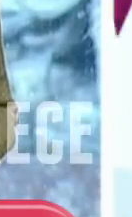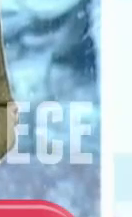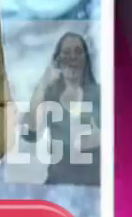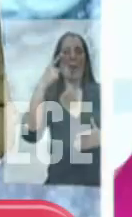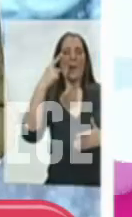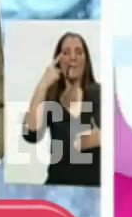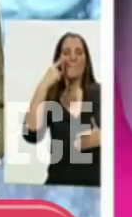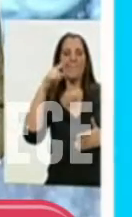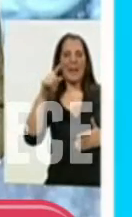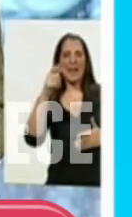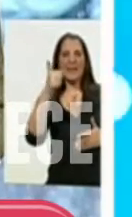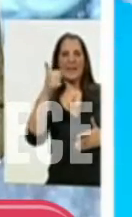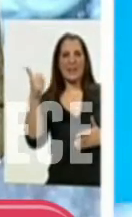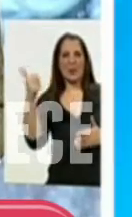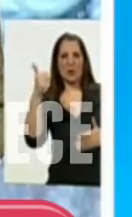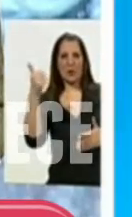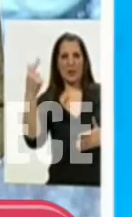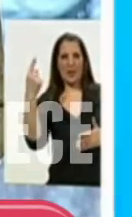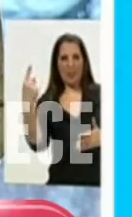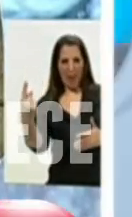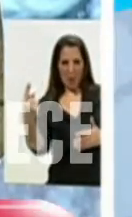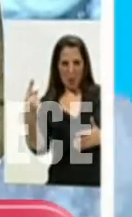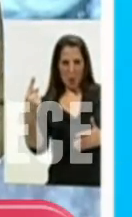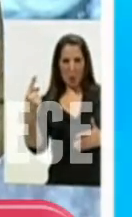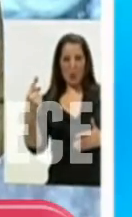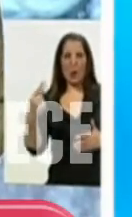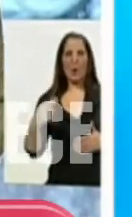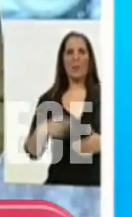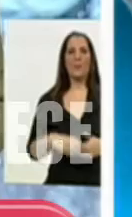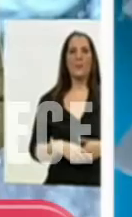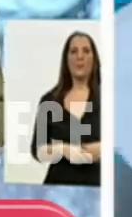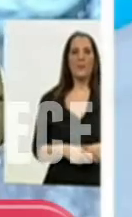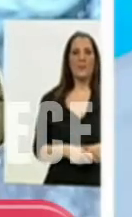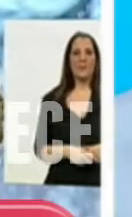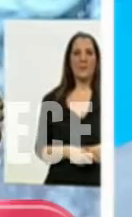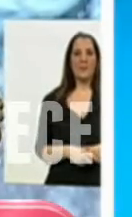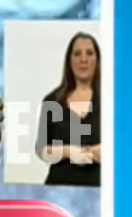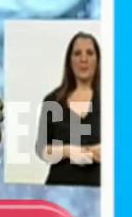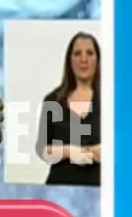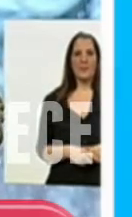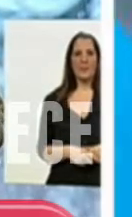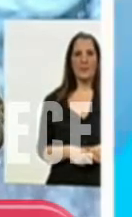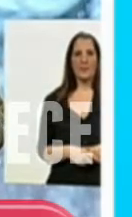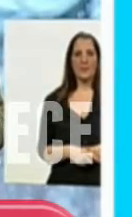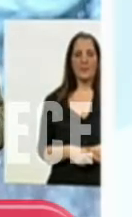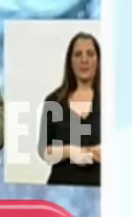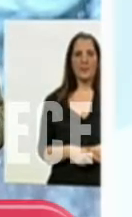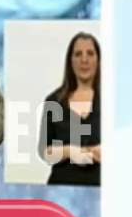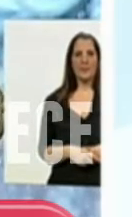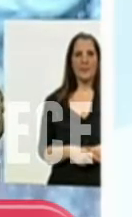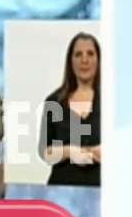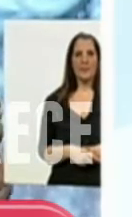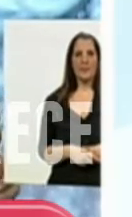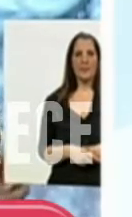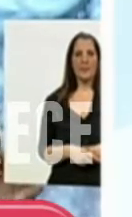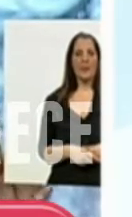lo hagan? No, está para que lo hagan. Si tienen ganas de hacerlo y sienten que esa es la posición con la que ellas están cómodos, está muy bien, y está muy bien que el ojalá Estado sea sin